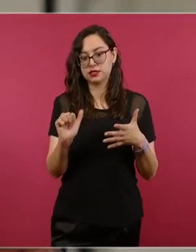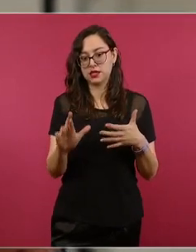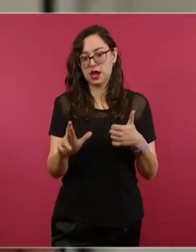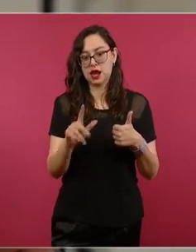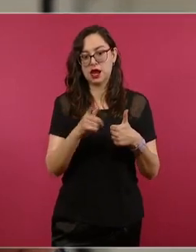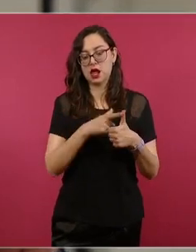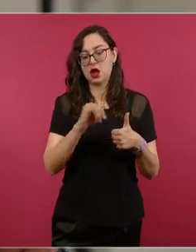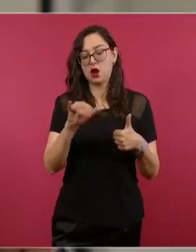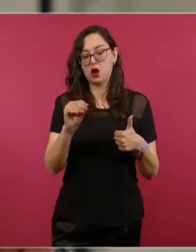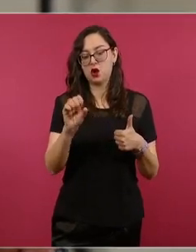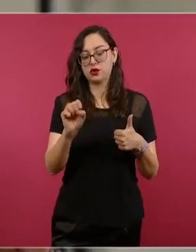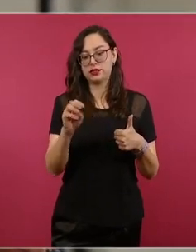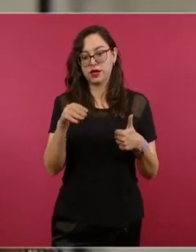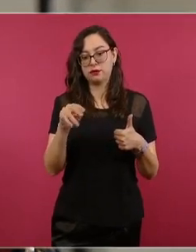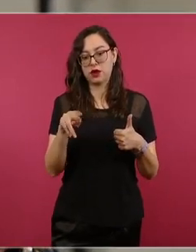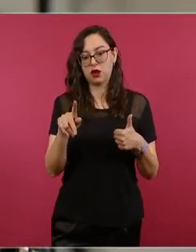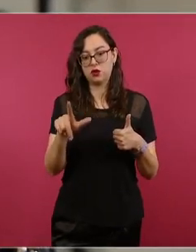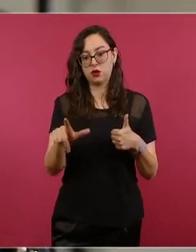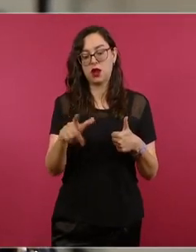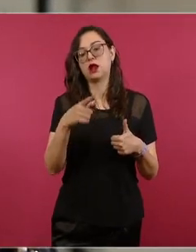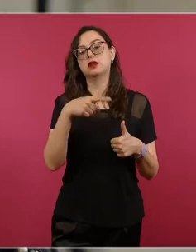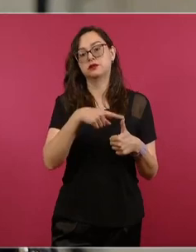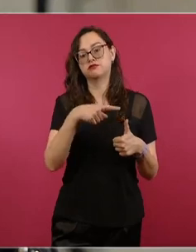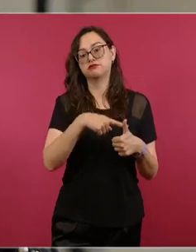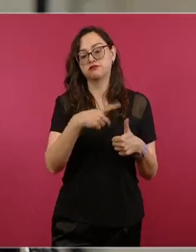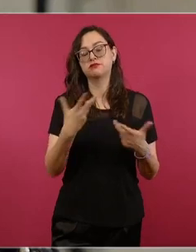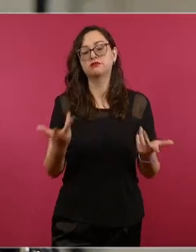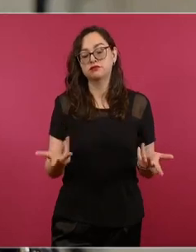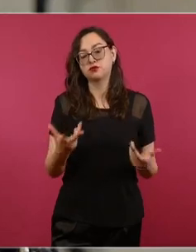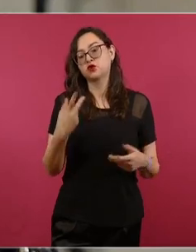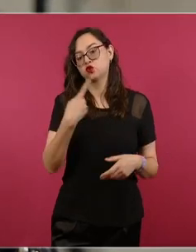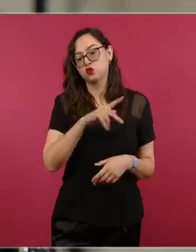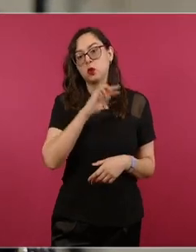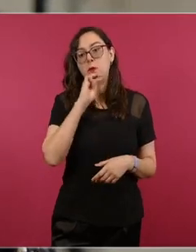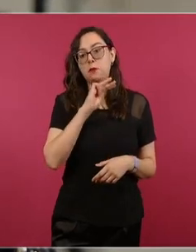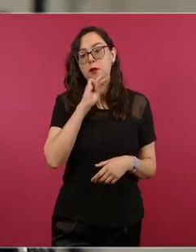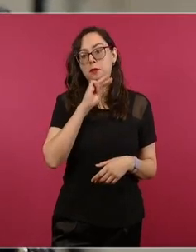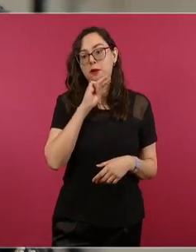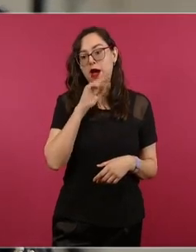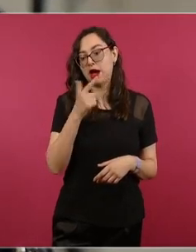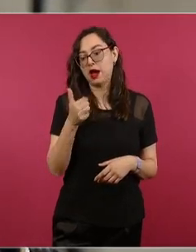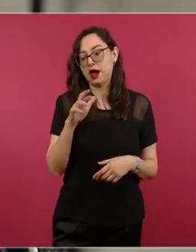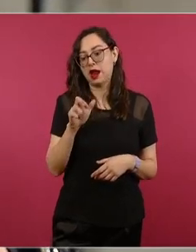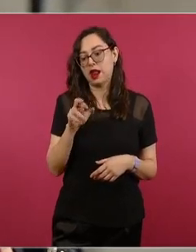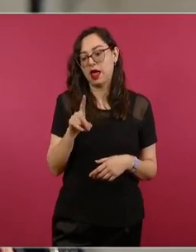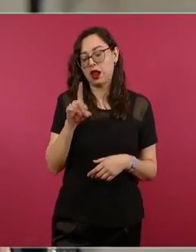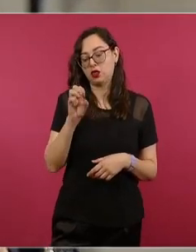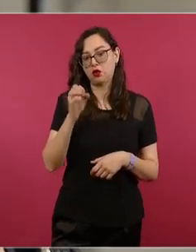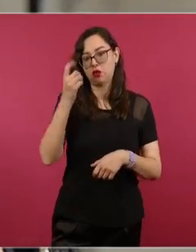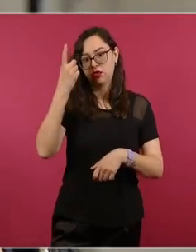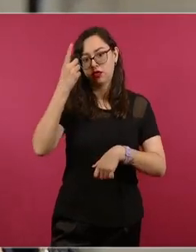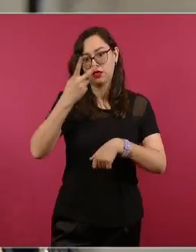Manuel Vallejo Díaz, este último hijo del doctor Gerardo Vallejo Arrieta, que es el subdirector de la